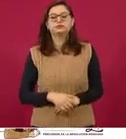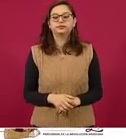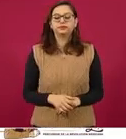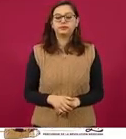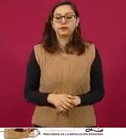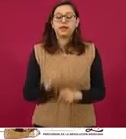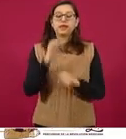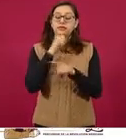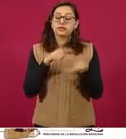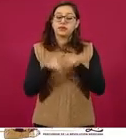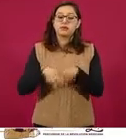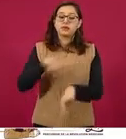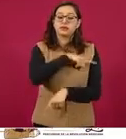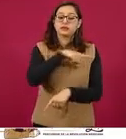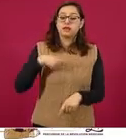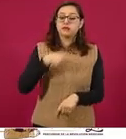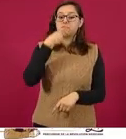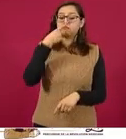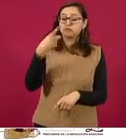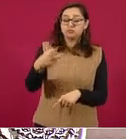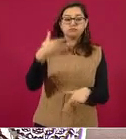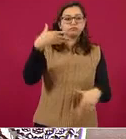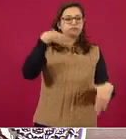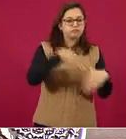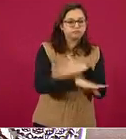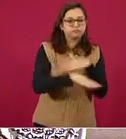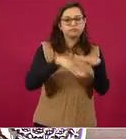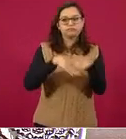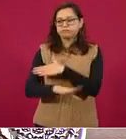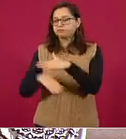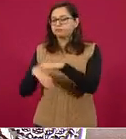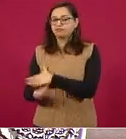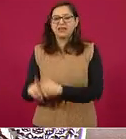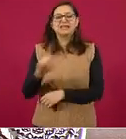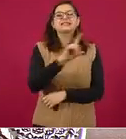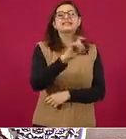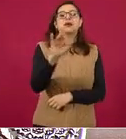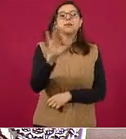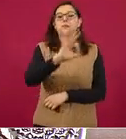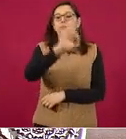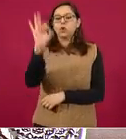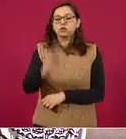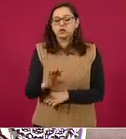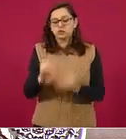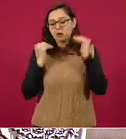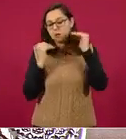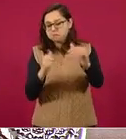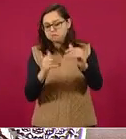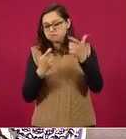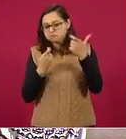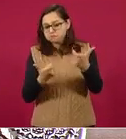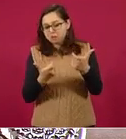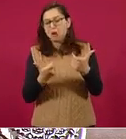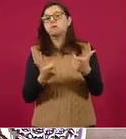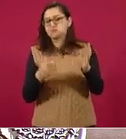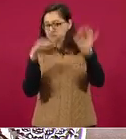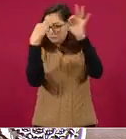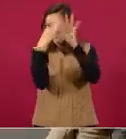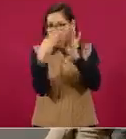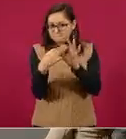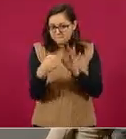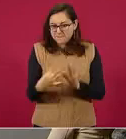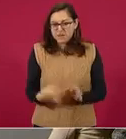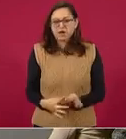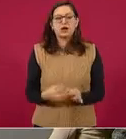el 100% de todas las visitas se constató el cumplimiento de la política de precios máximos, quiere decir que